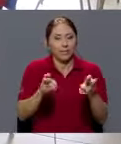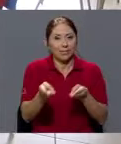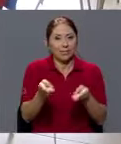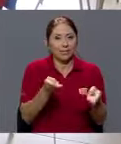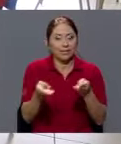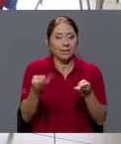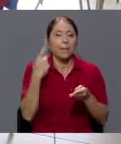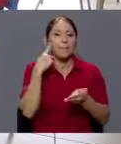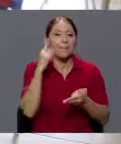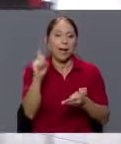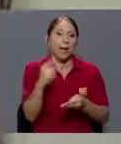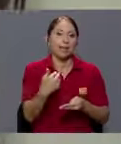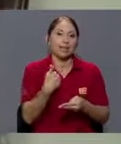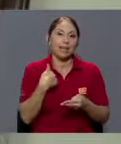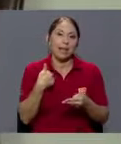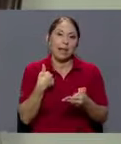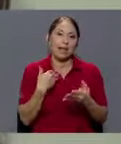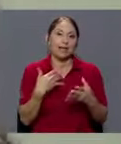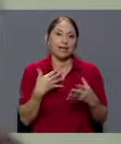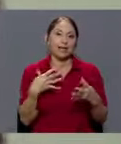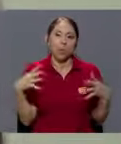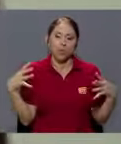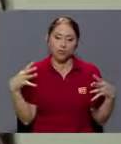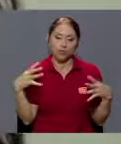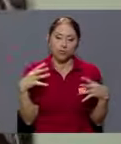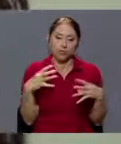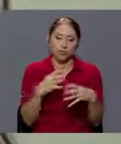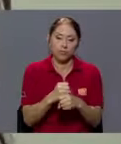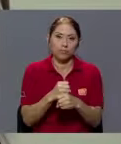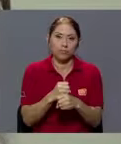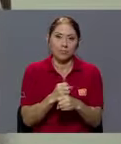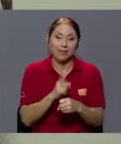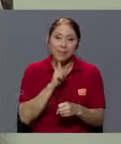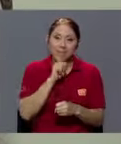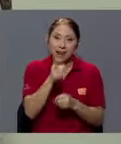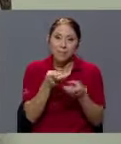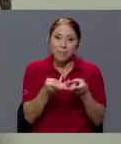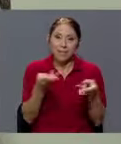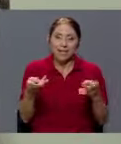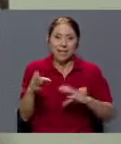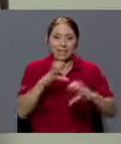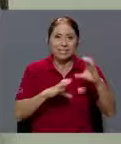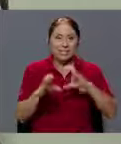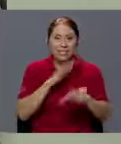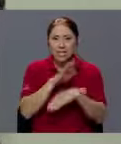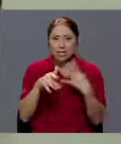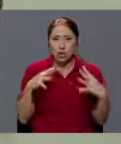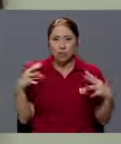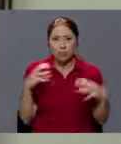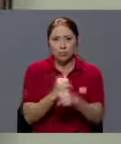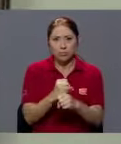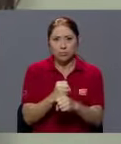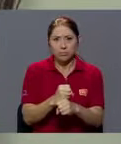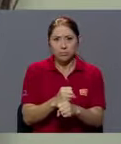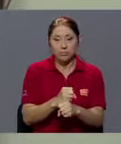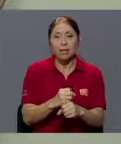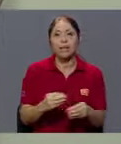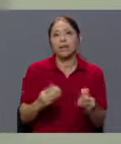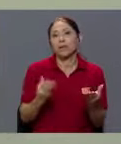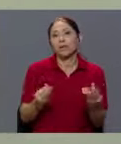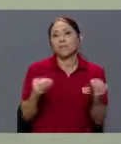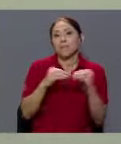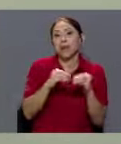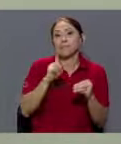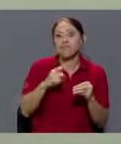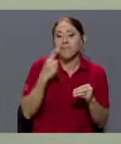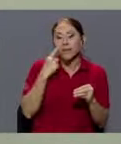un conjunto o una integración de la materia realmente y las ciencias. Se podría tomar más una integración de las ciencias